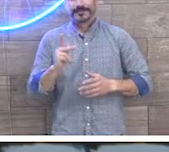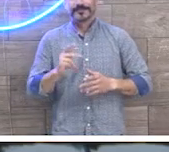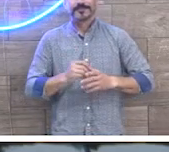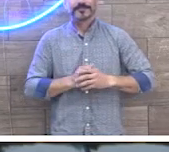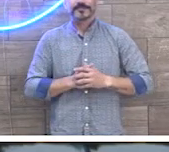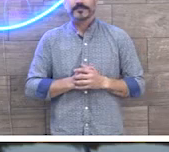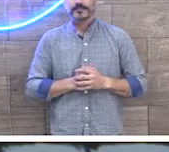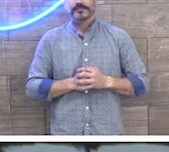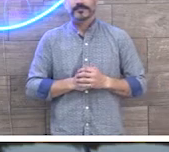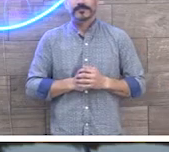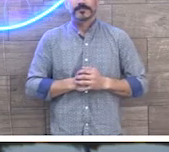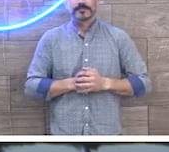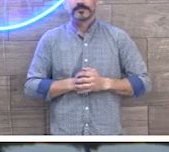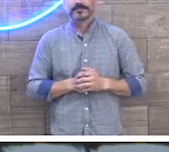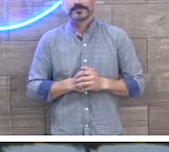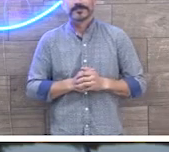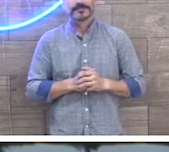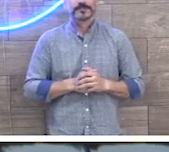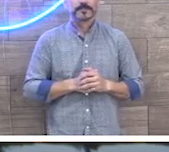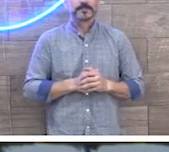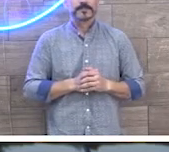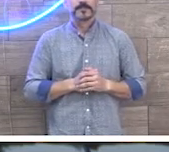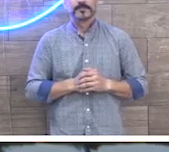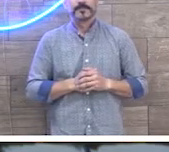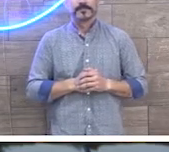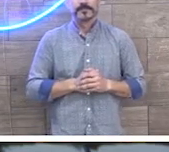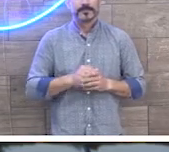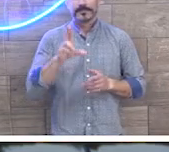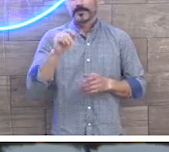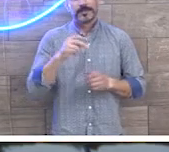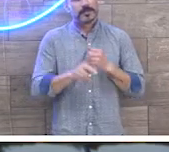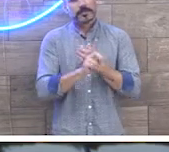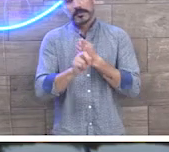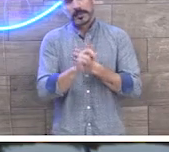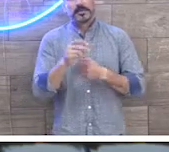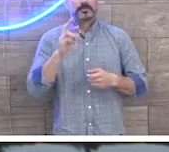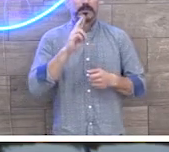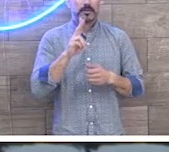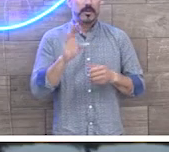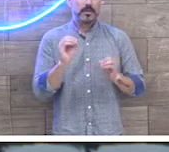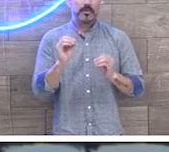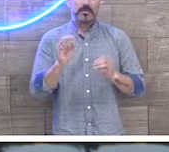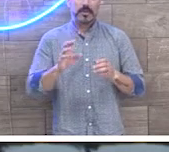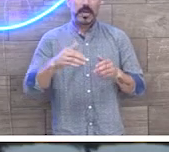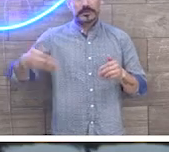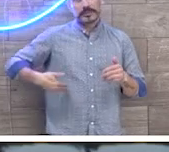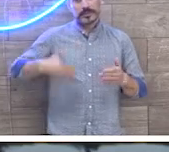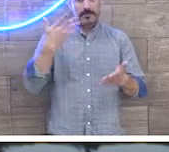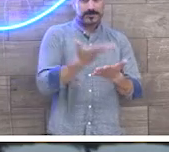buenas intenciones y que a lo mejor lo que generen pues sea pues una ayuda innecesaria o a lo mejor